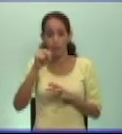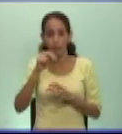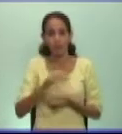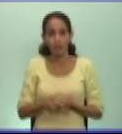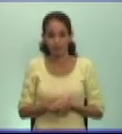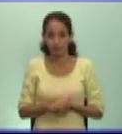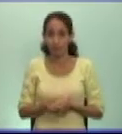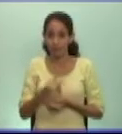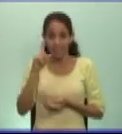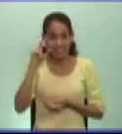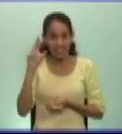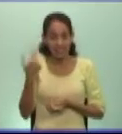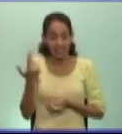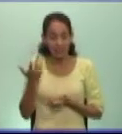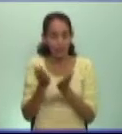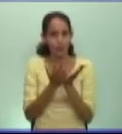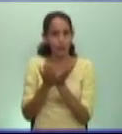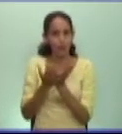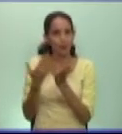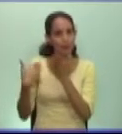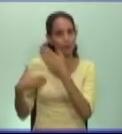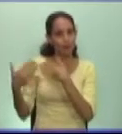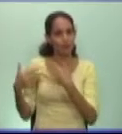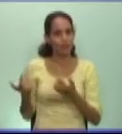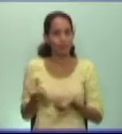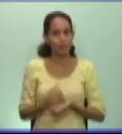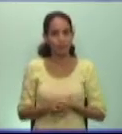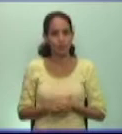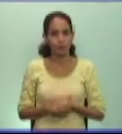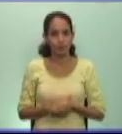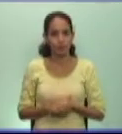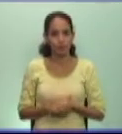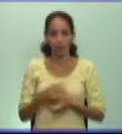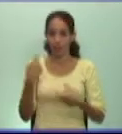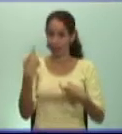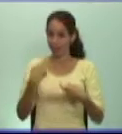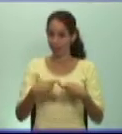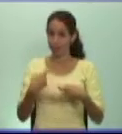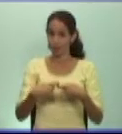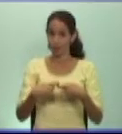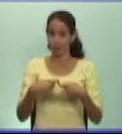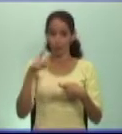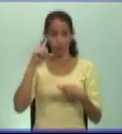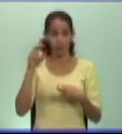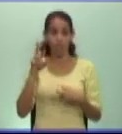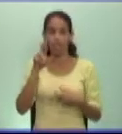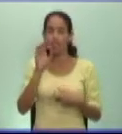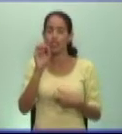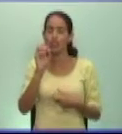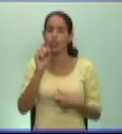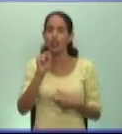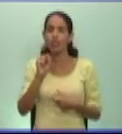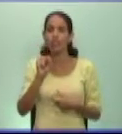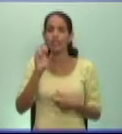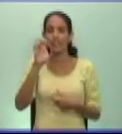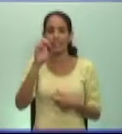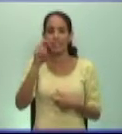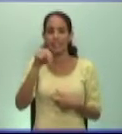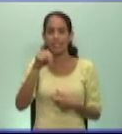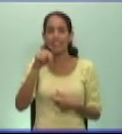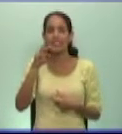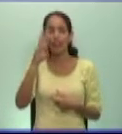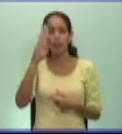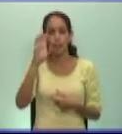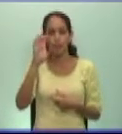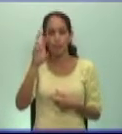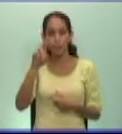varios ejemplos en el propio Estados Unidos. Recuerden los esposos Rosenberg como un ejemplo clásico que ponemos de esa cacería de brujas